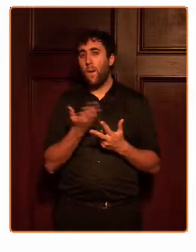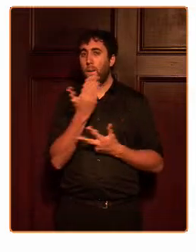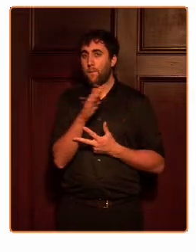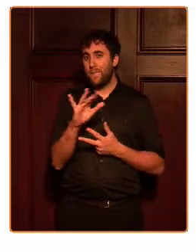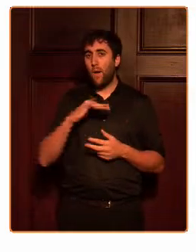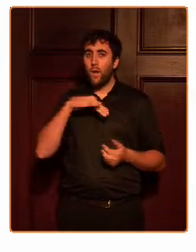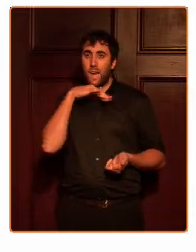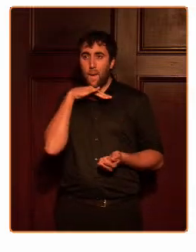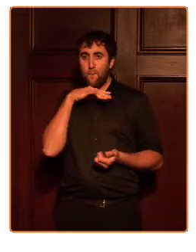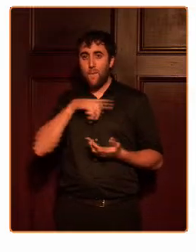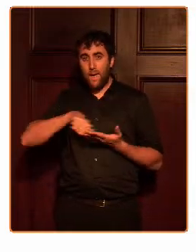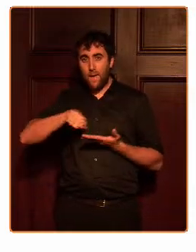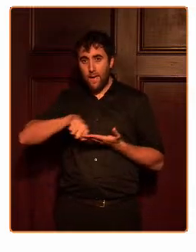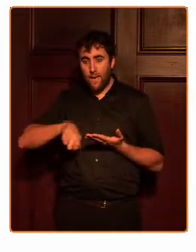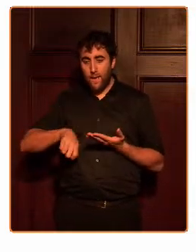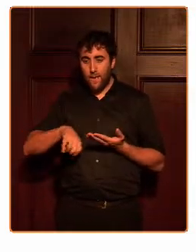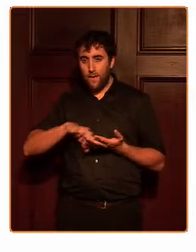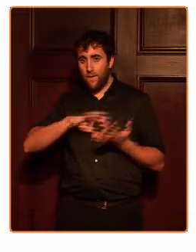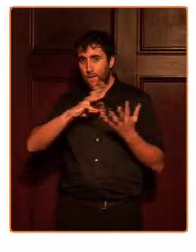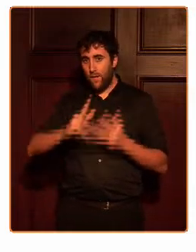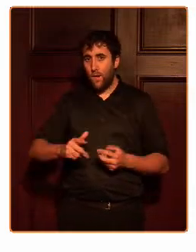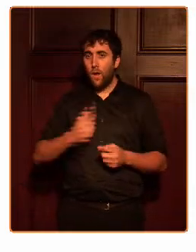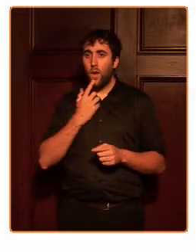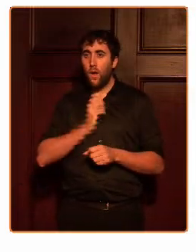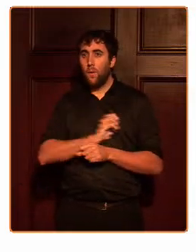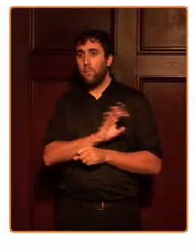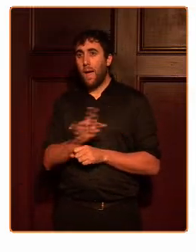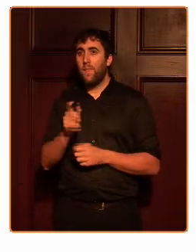haciendo trampas, ¿no? Cuando